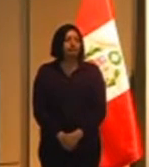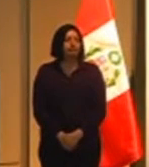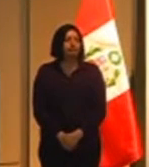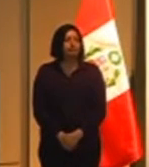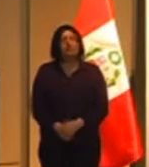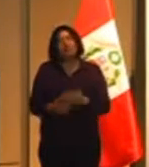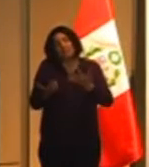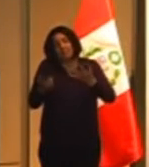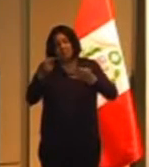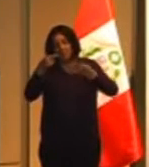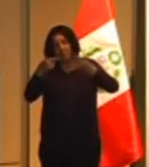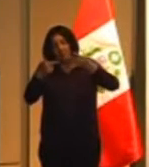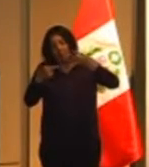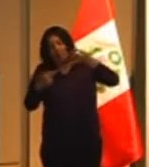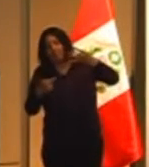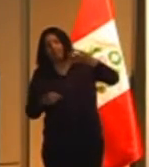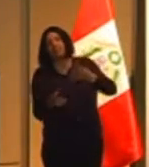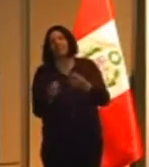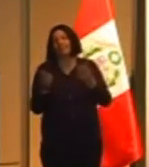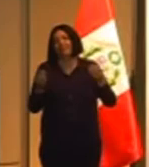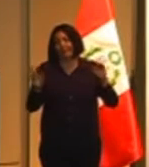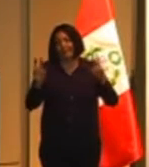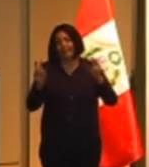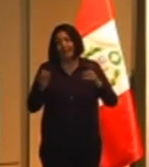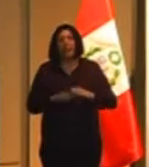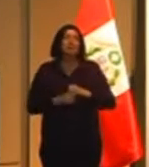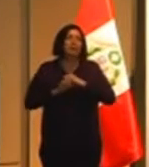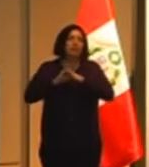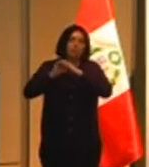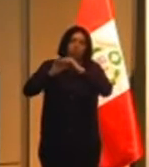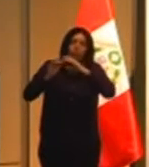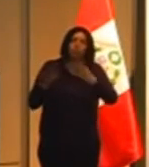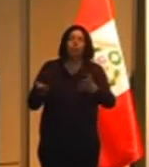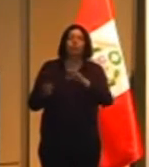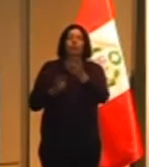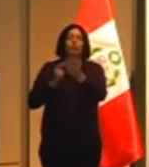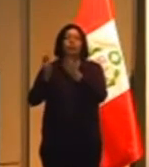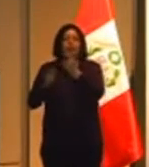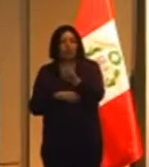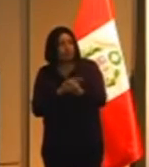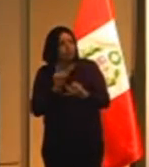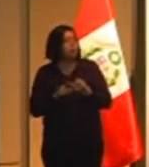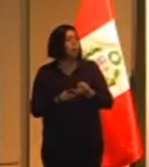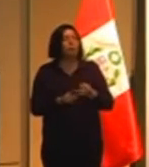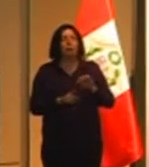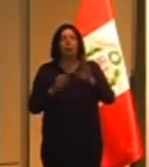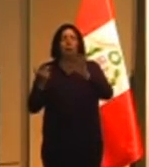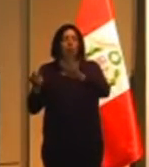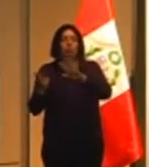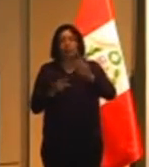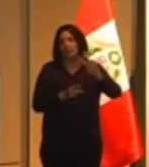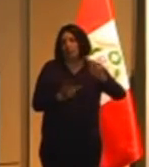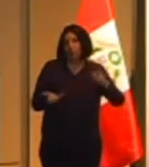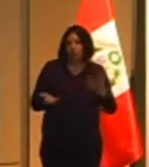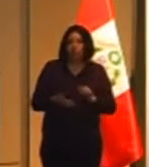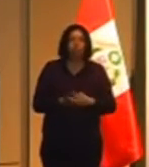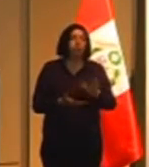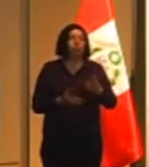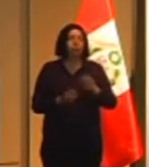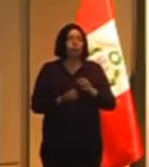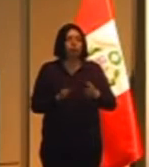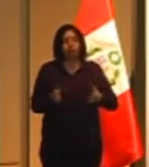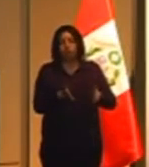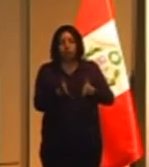En fin, podemos seguir hablando del tema de promoción del turismo, con 82 circuitos turísticos